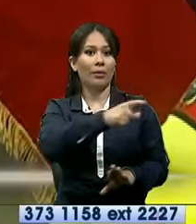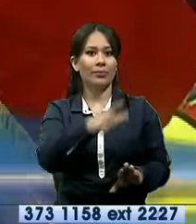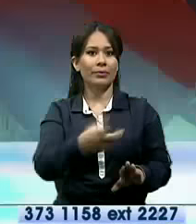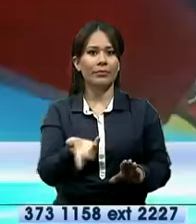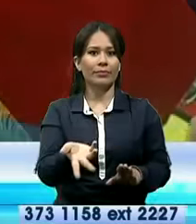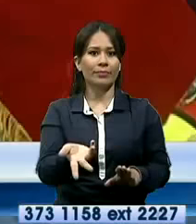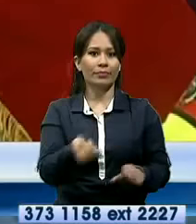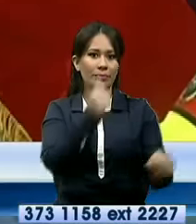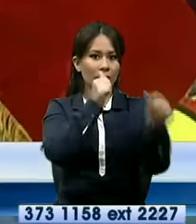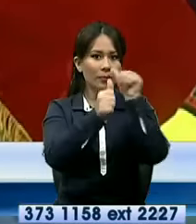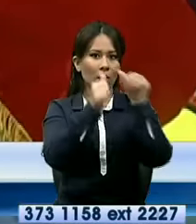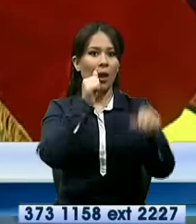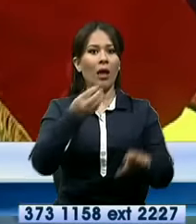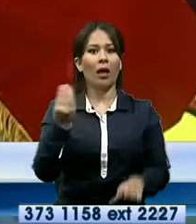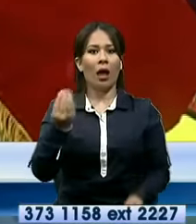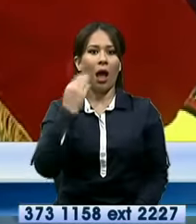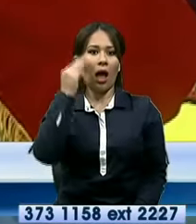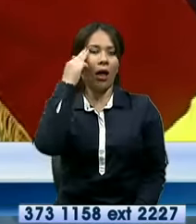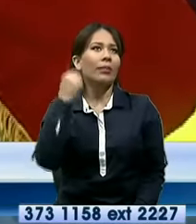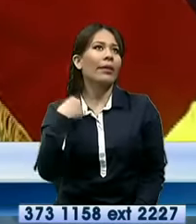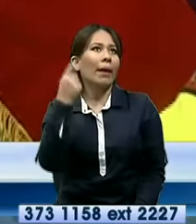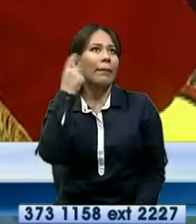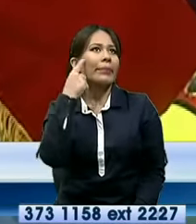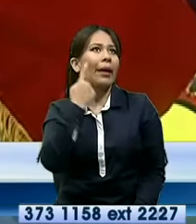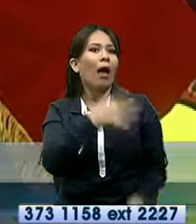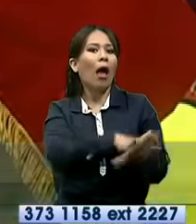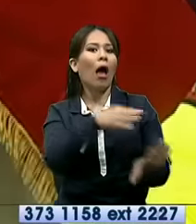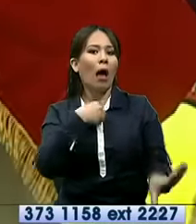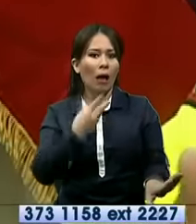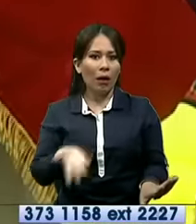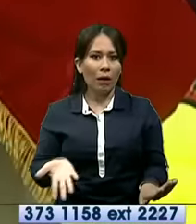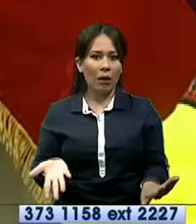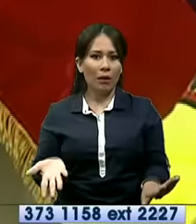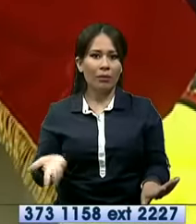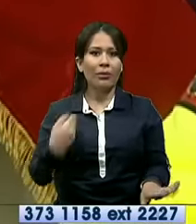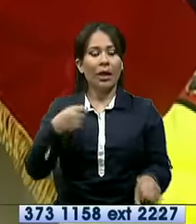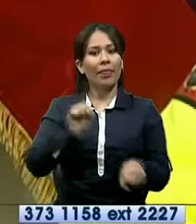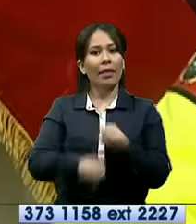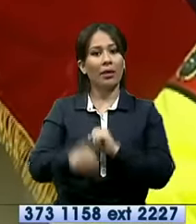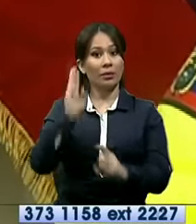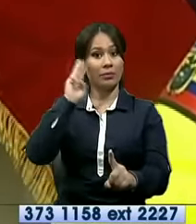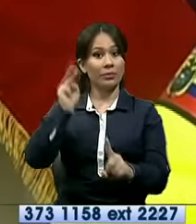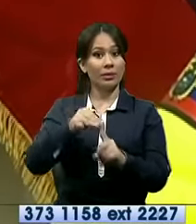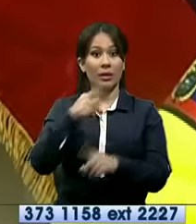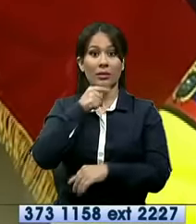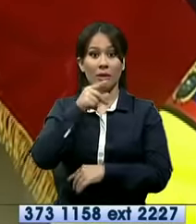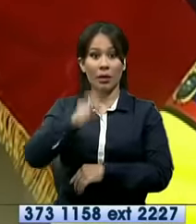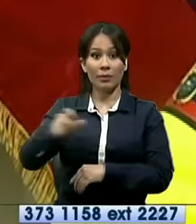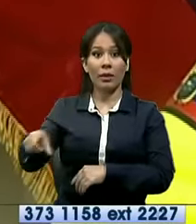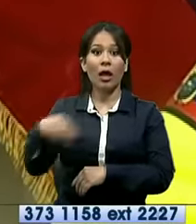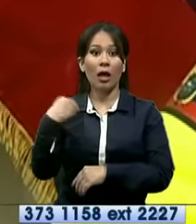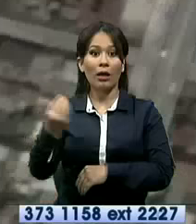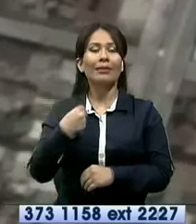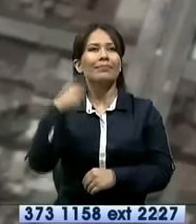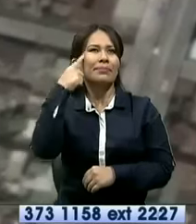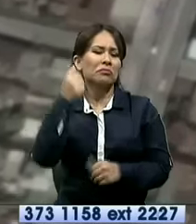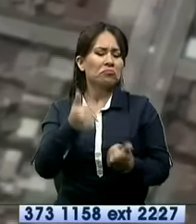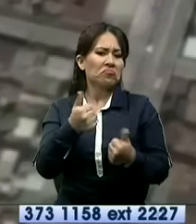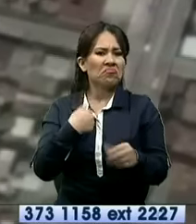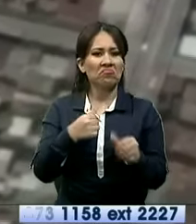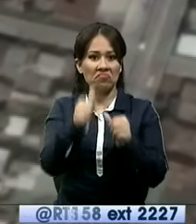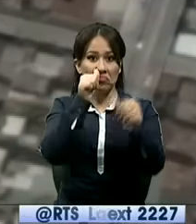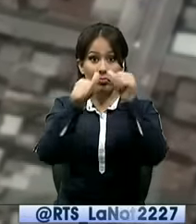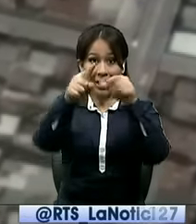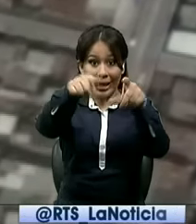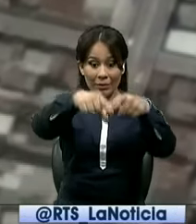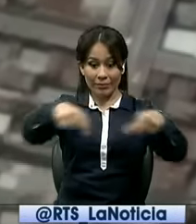a adultos que están consumiendo, pues eso generaría una cadena de aprendizaje para que los niños también puedan ejercer ese tipo de acciones. La zona Cuchillo